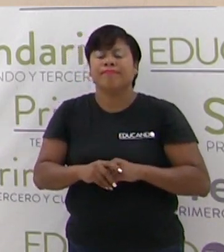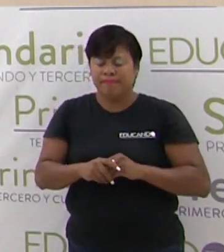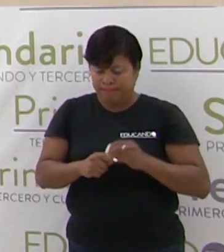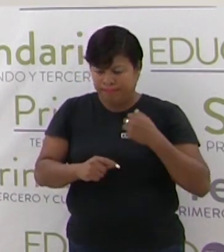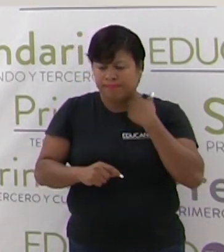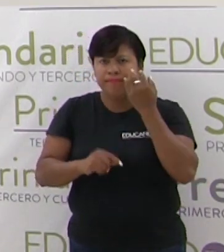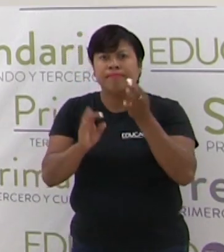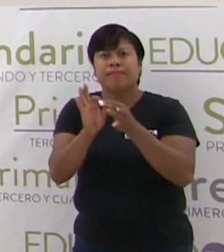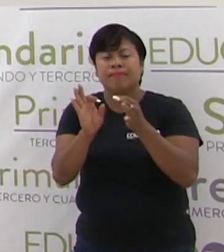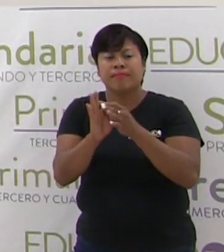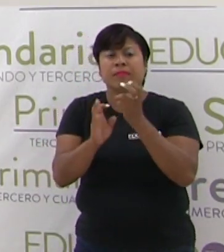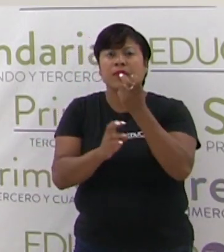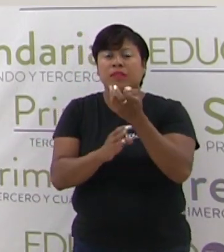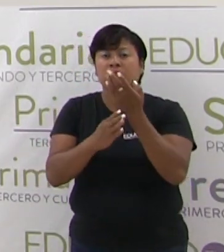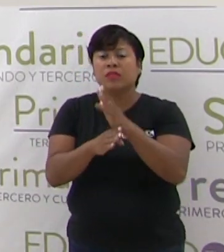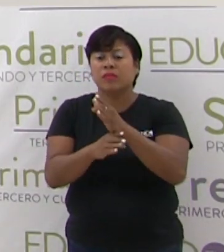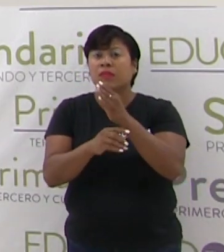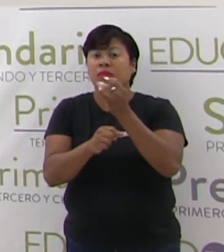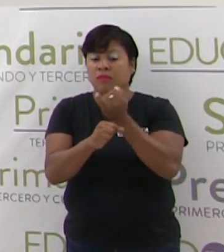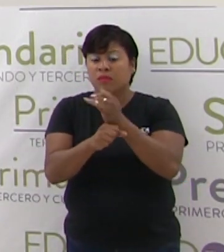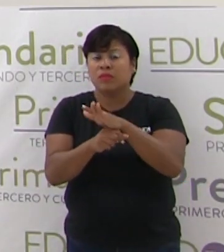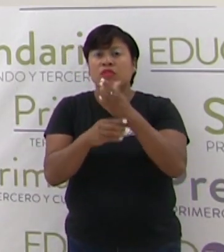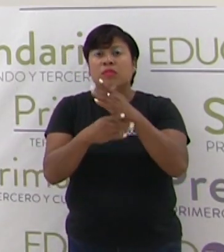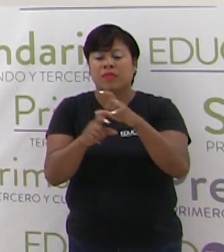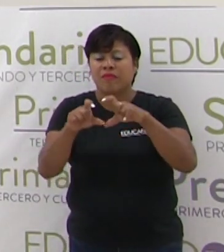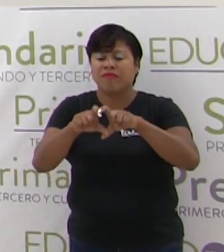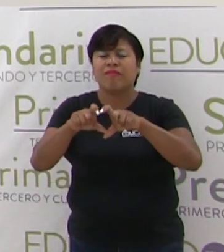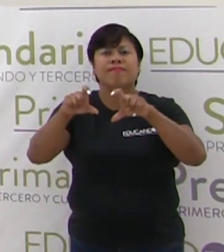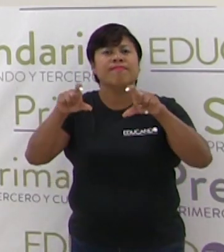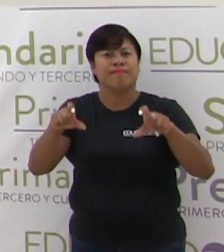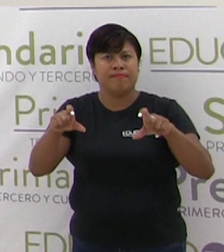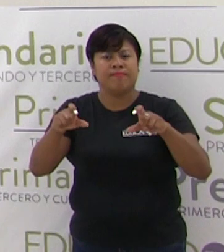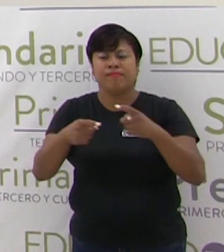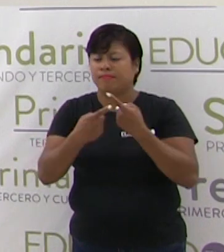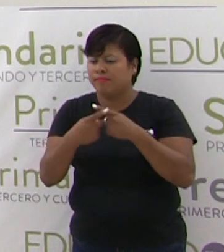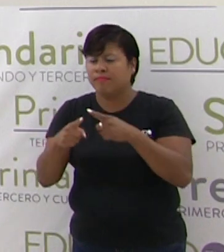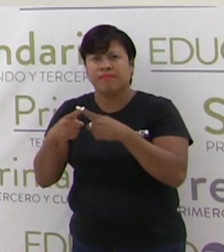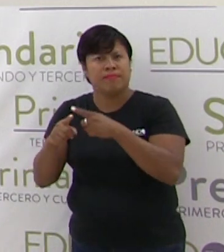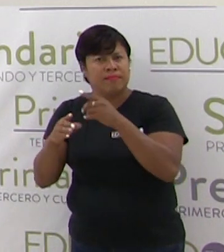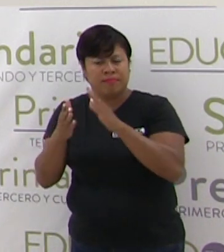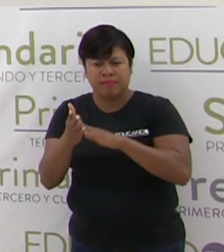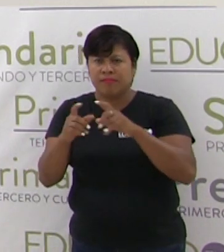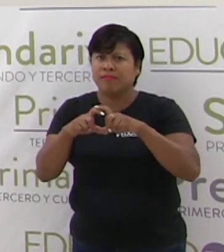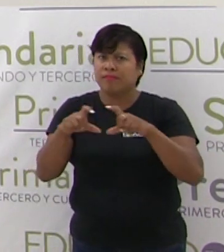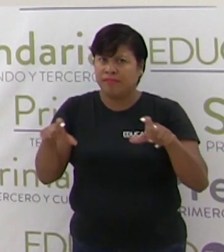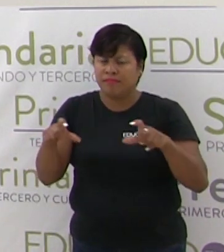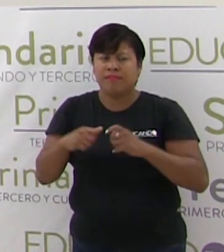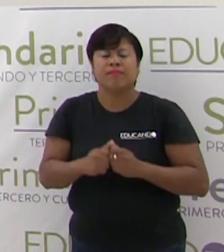Les voy a decir algo, la información se registra en fichas, en todo tipo de fichas.